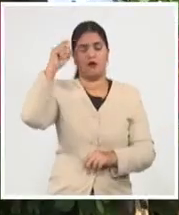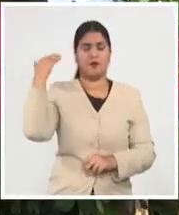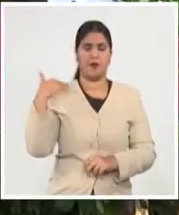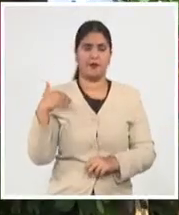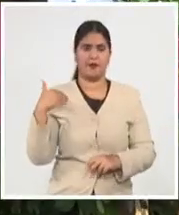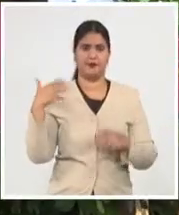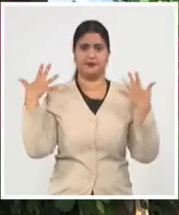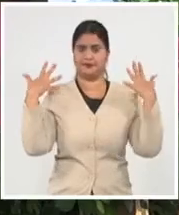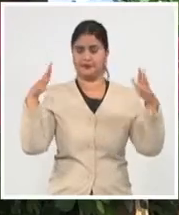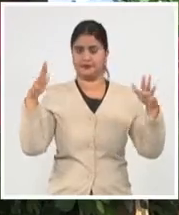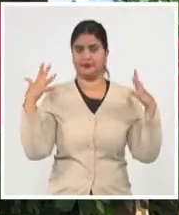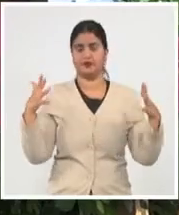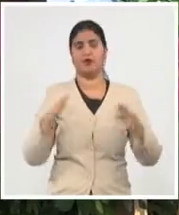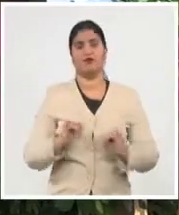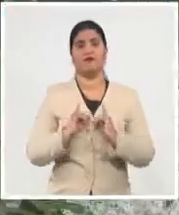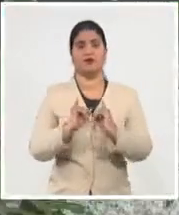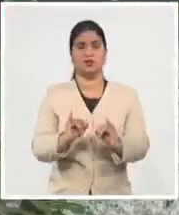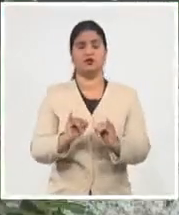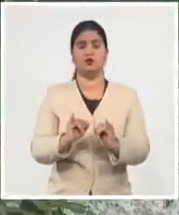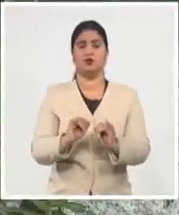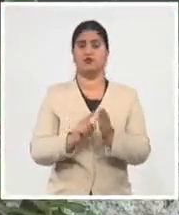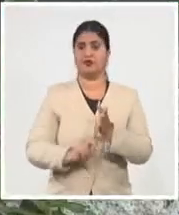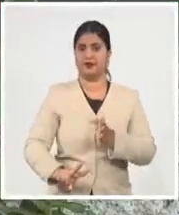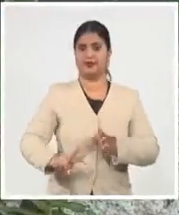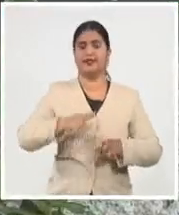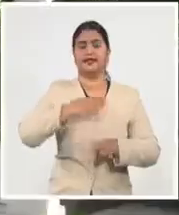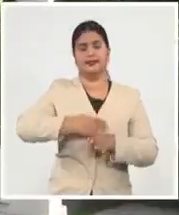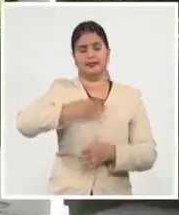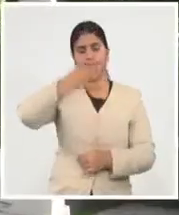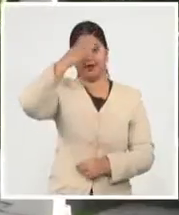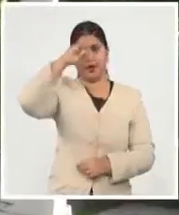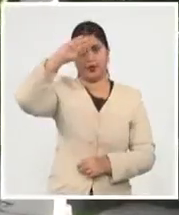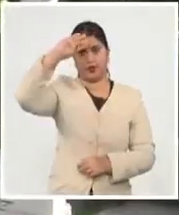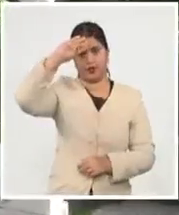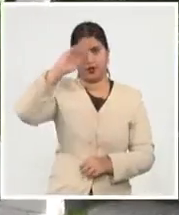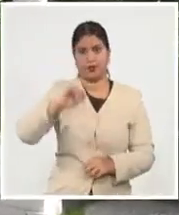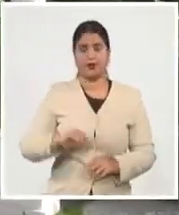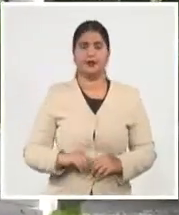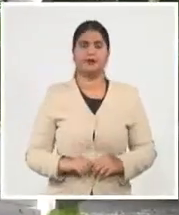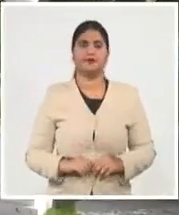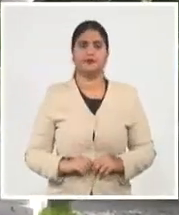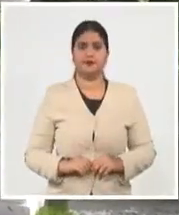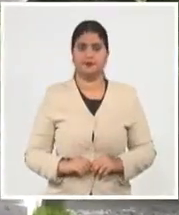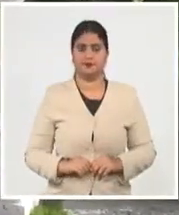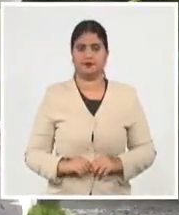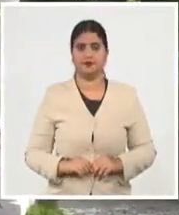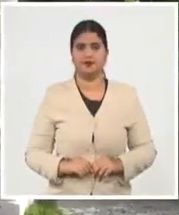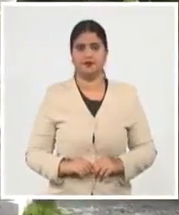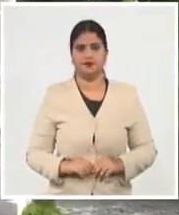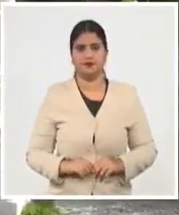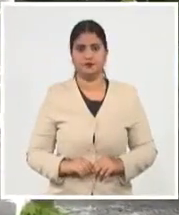Desde Santiago de Cuba, Santiago Martí y Rocío López Pardo, Sistema Informativo de la Televisión Cubana.